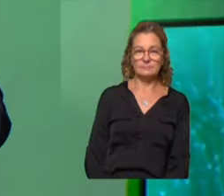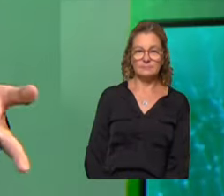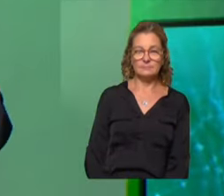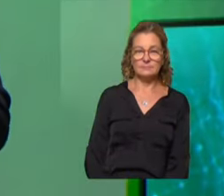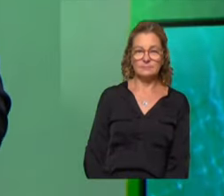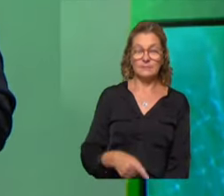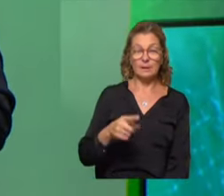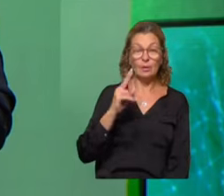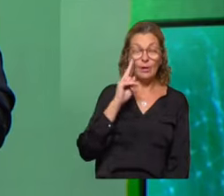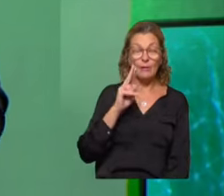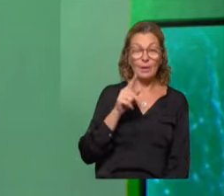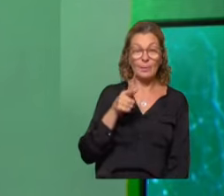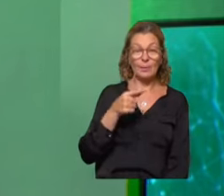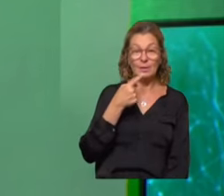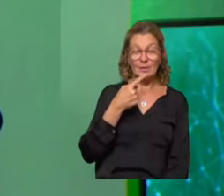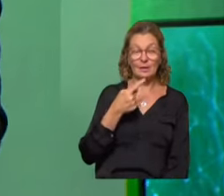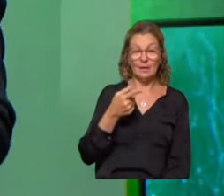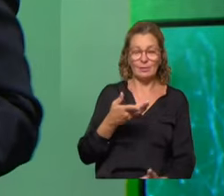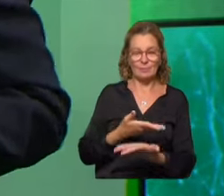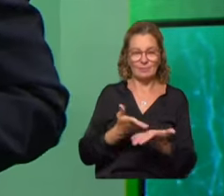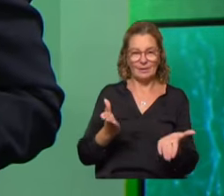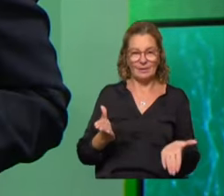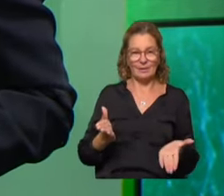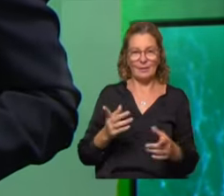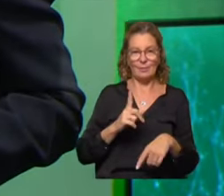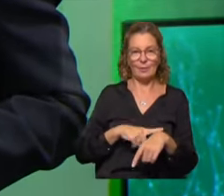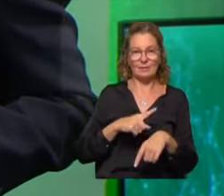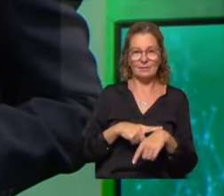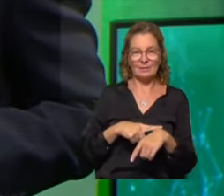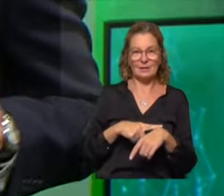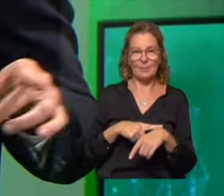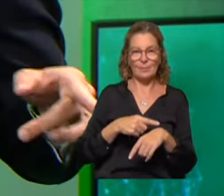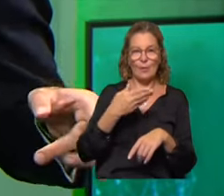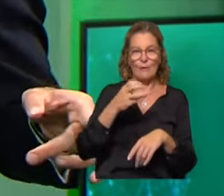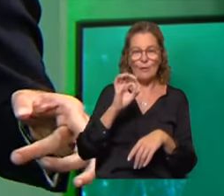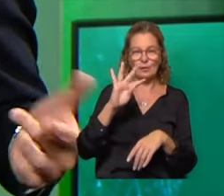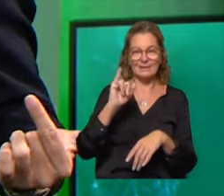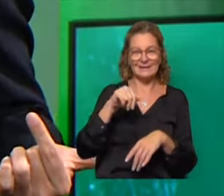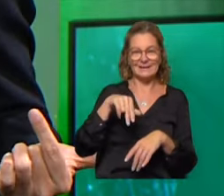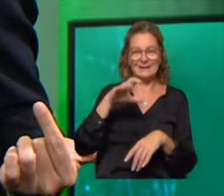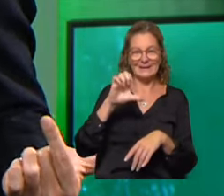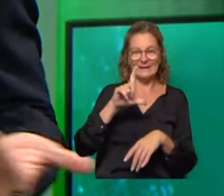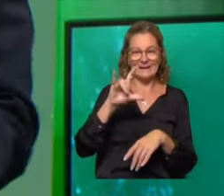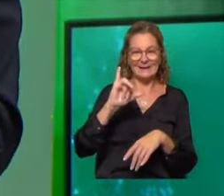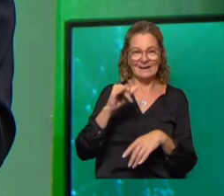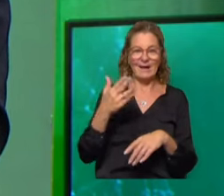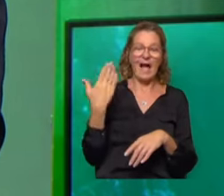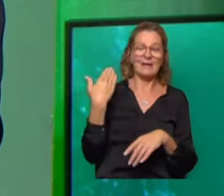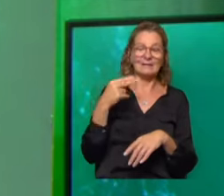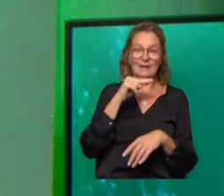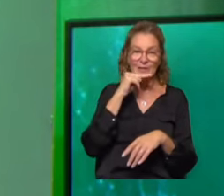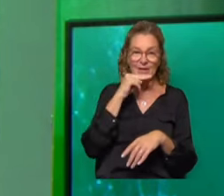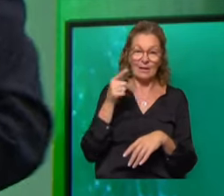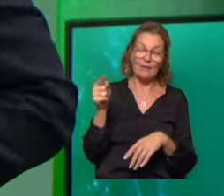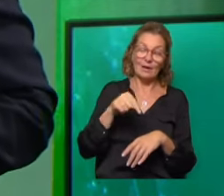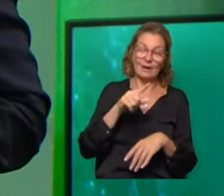Y este hecho que acabamos de repasar marca una realidad y es que es tiempo de zafra para Eduardo Botinelli, que estuvo el viernes antes y que viene ahora el